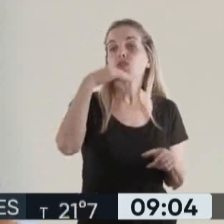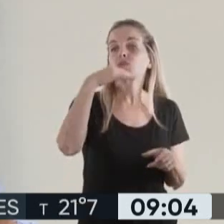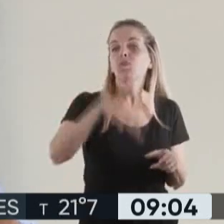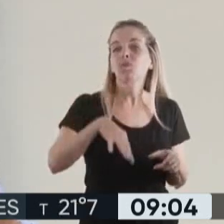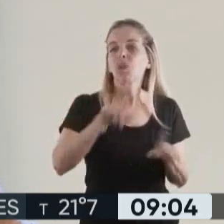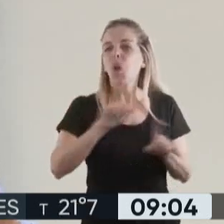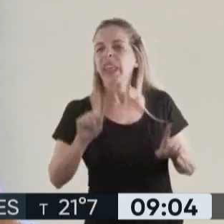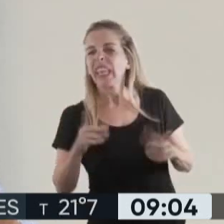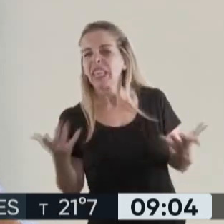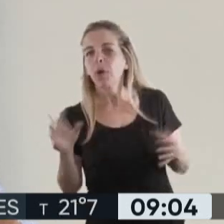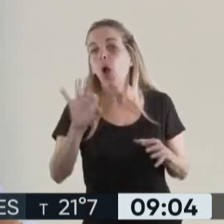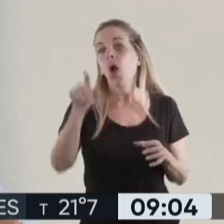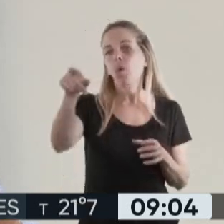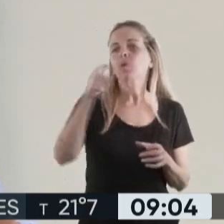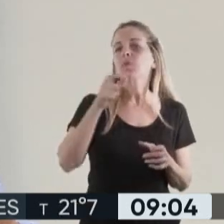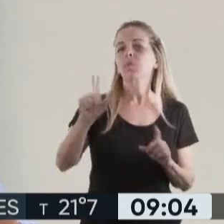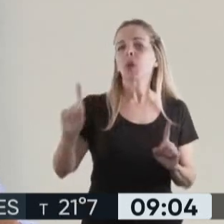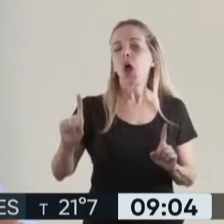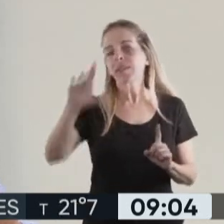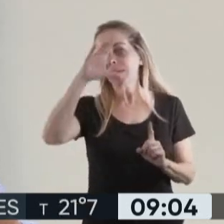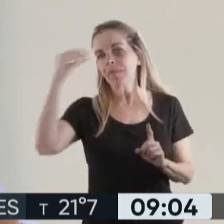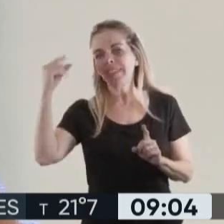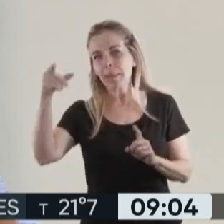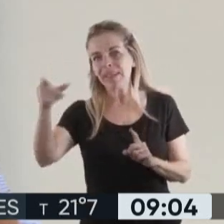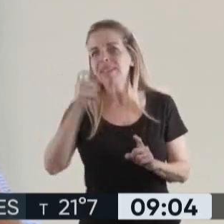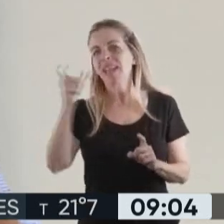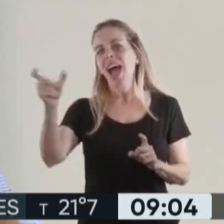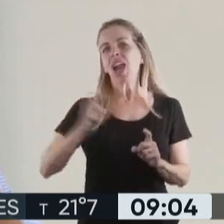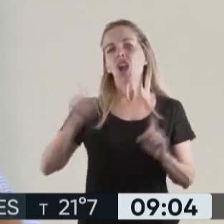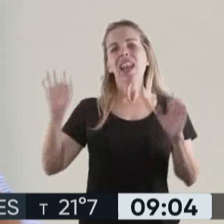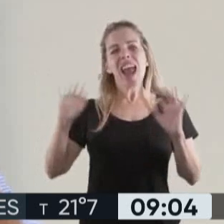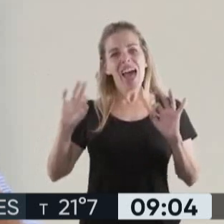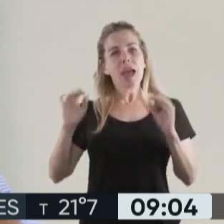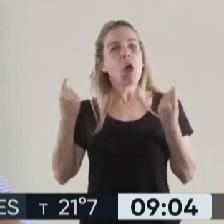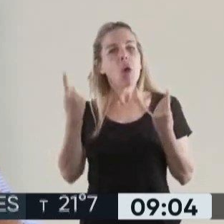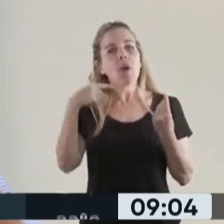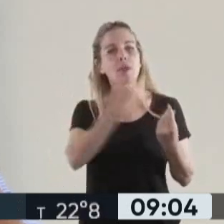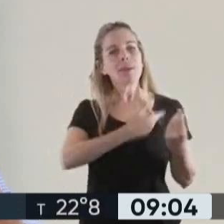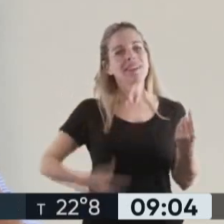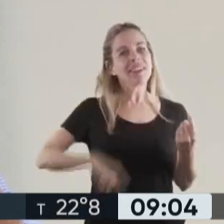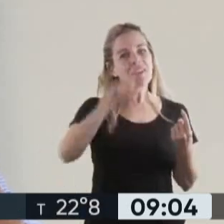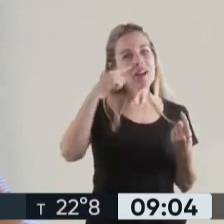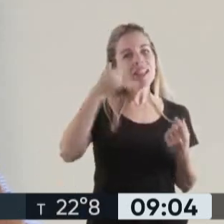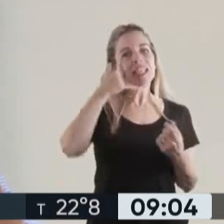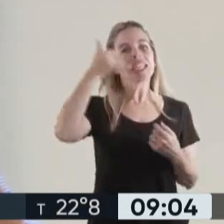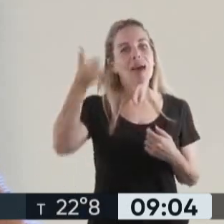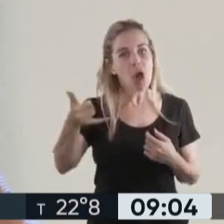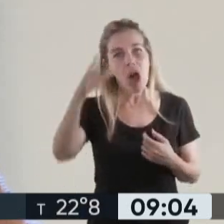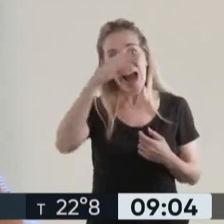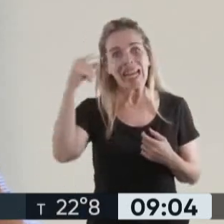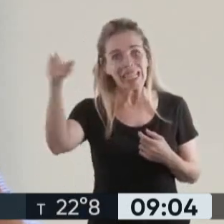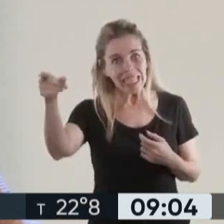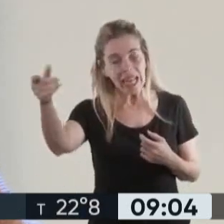con una no respuesta que usted dice por parte de la vicepresidenta de la Nación a un contacto de Alberto Fernández respecto a los